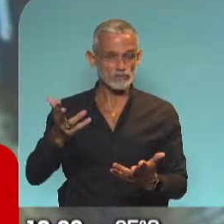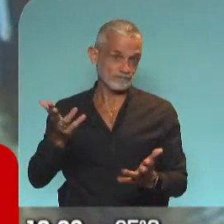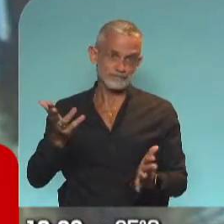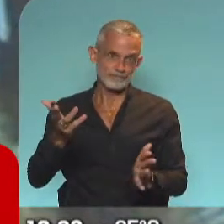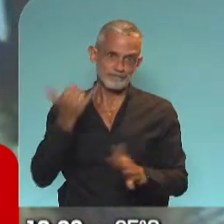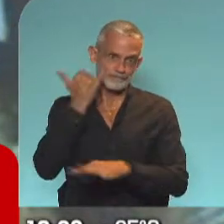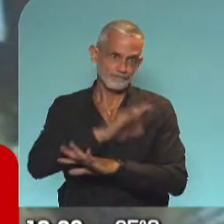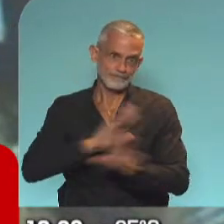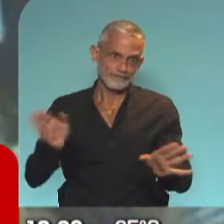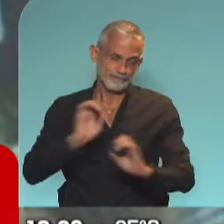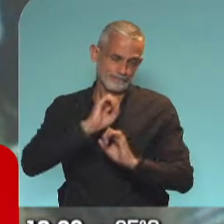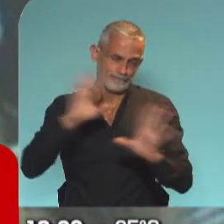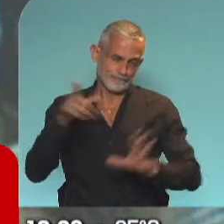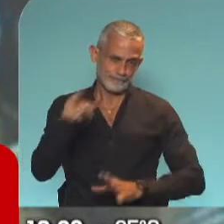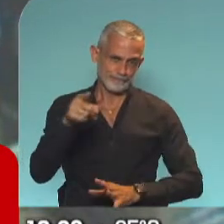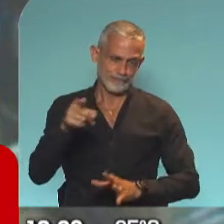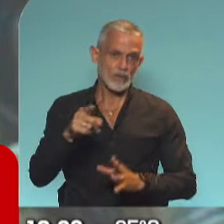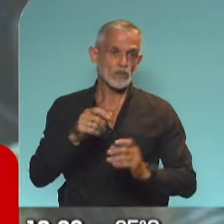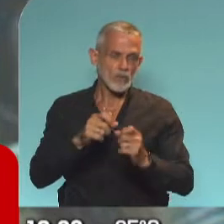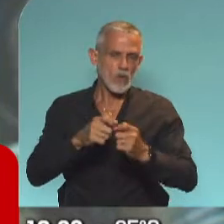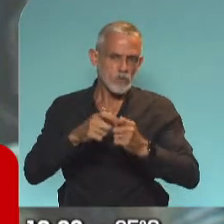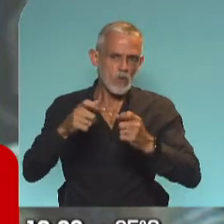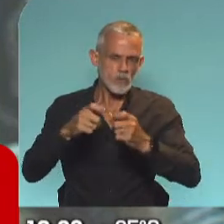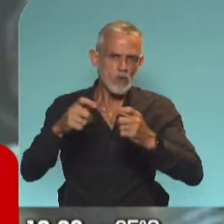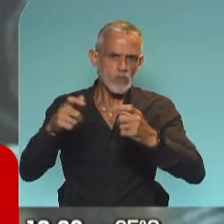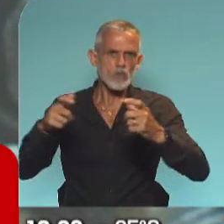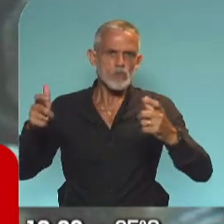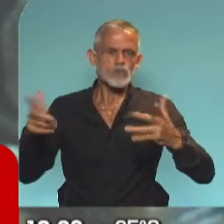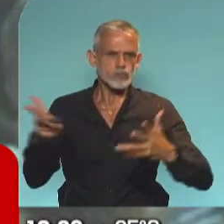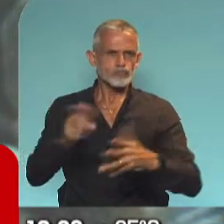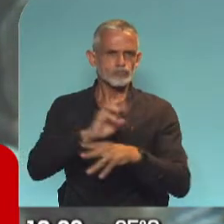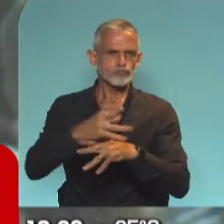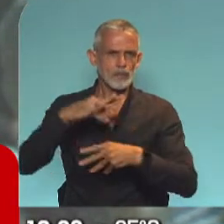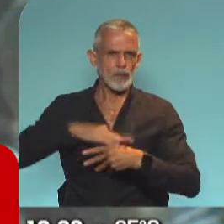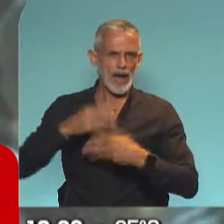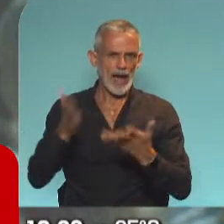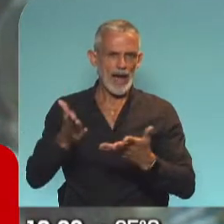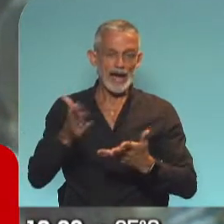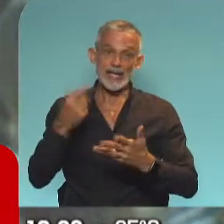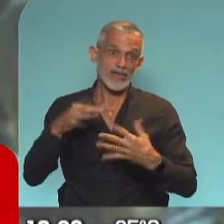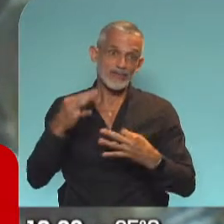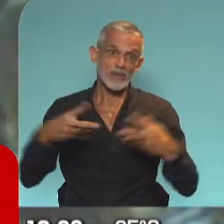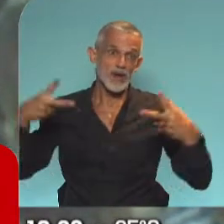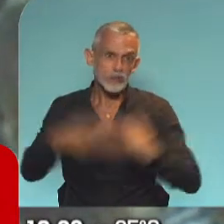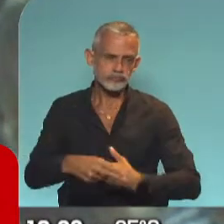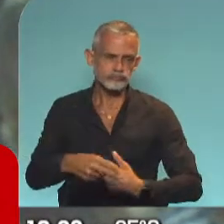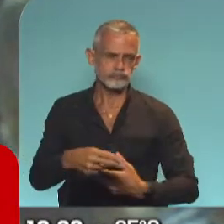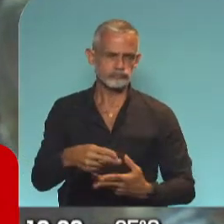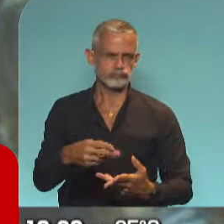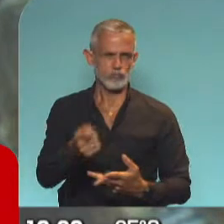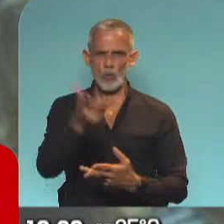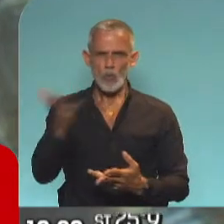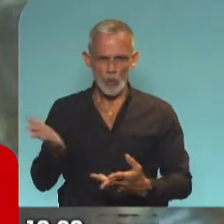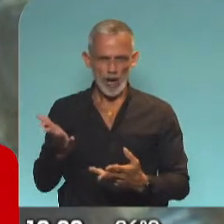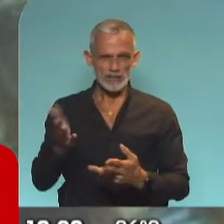indiscutible de la progresión de los infectados. Claro. Si no detenemos la cantidad de infectados, difícilmente